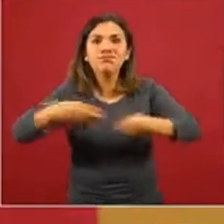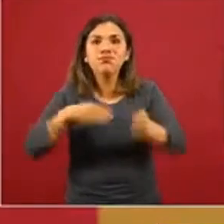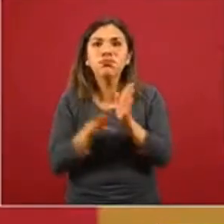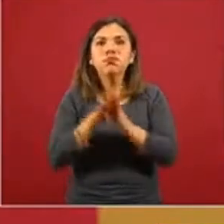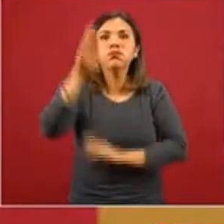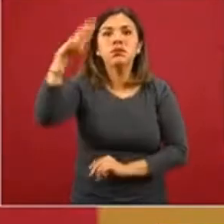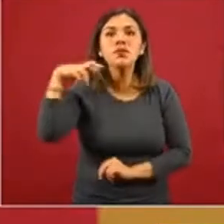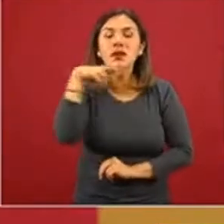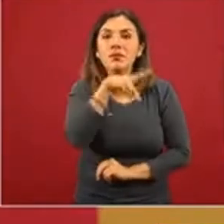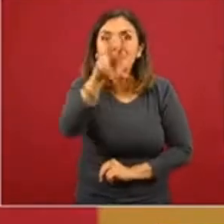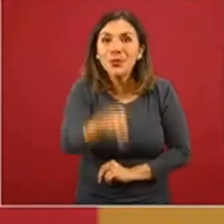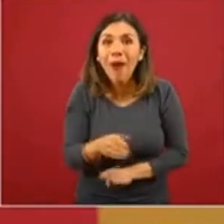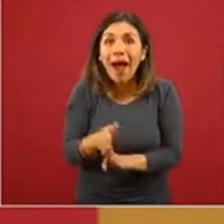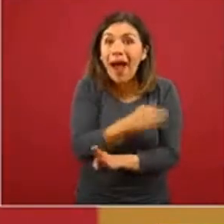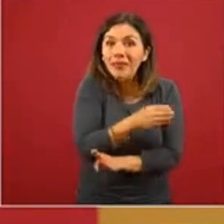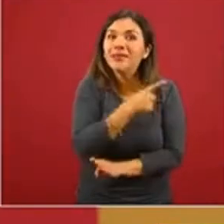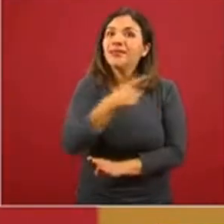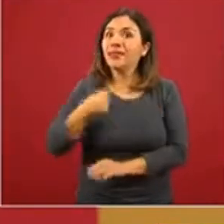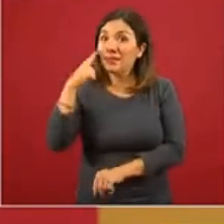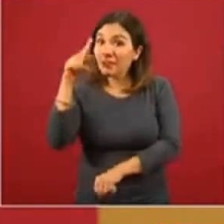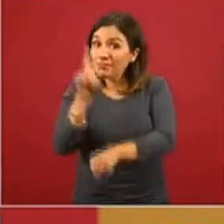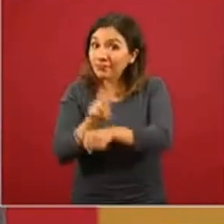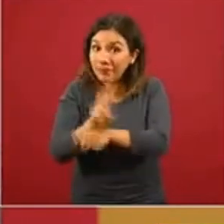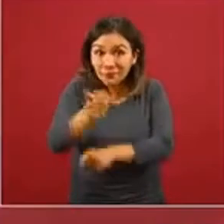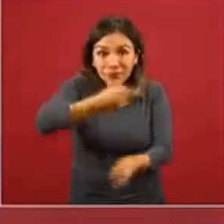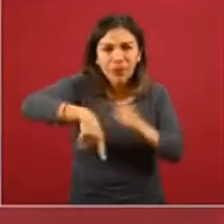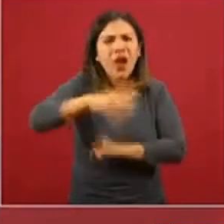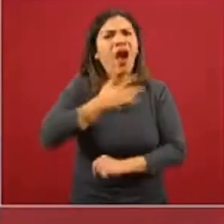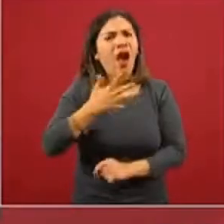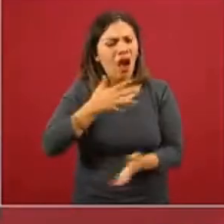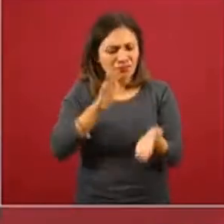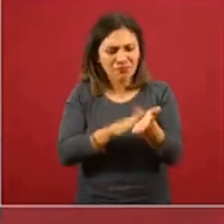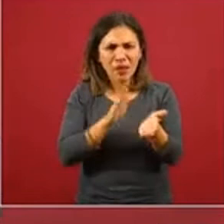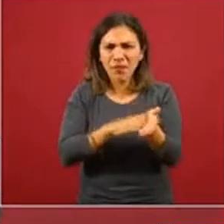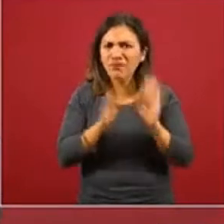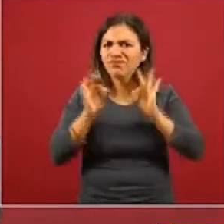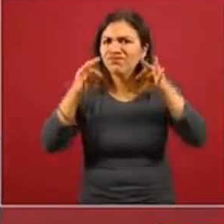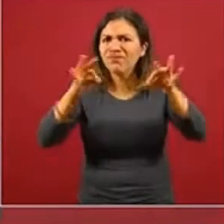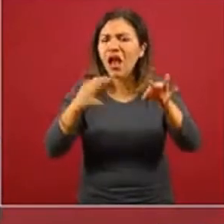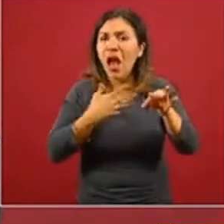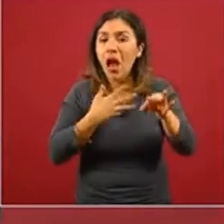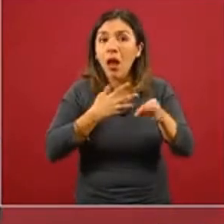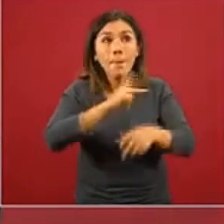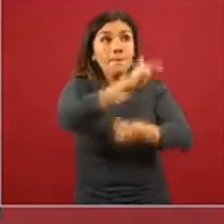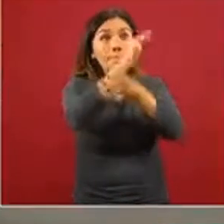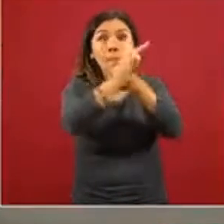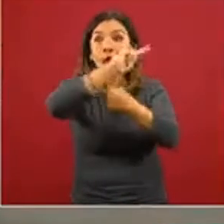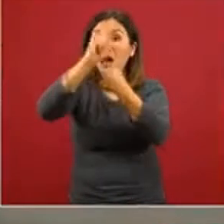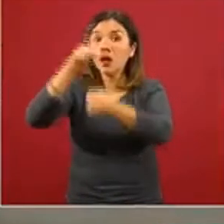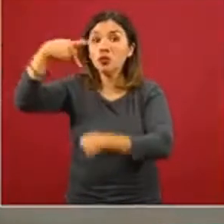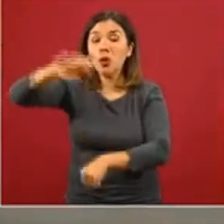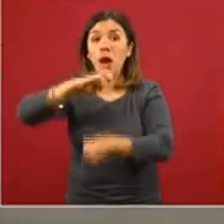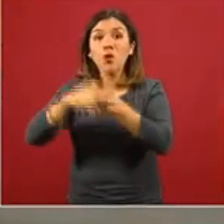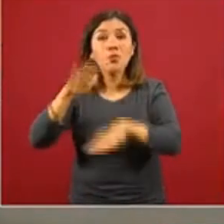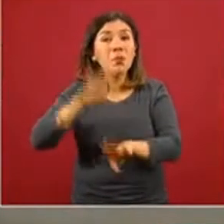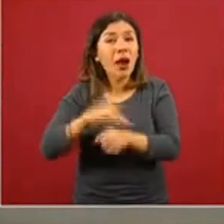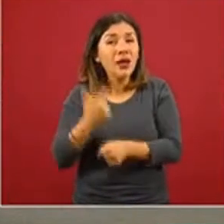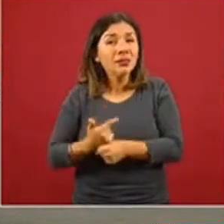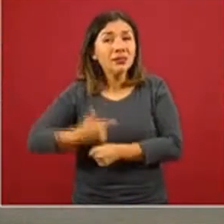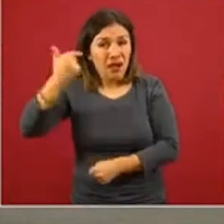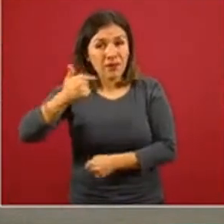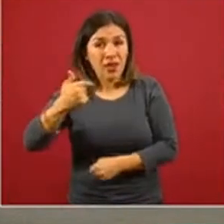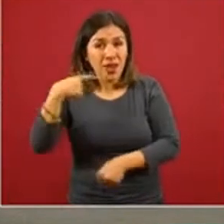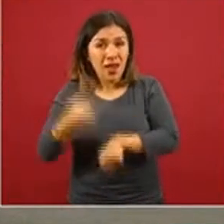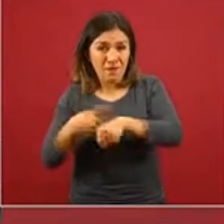epidémica. No perder de vista, y esto es tan documentado, que los países europeos más afectados por